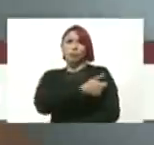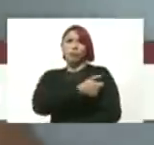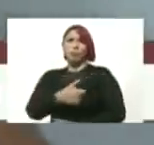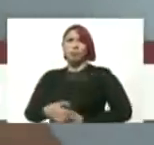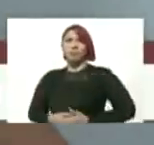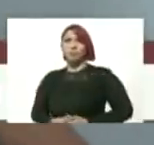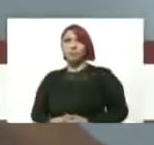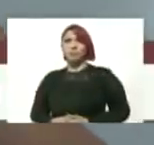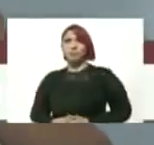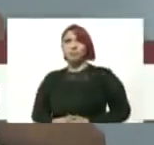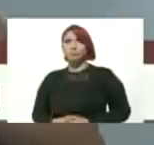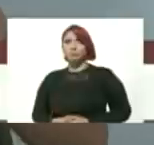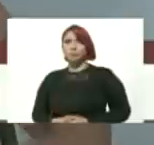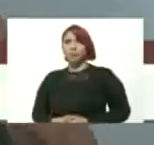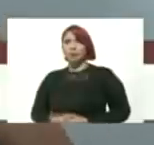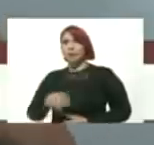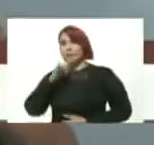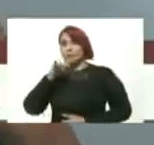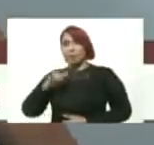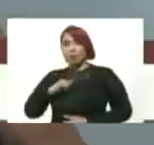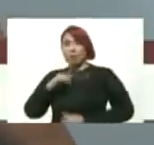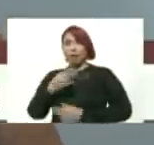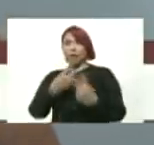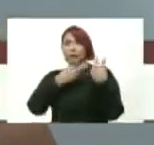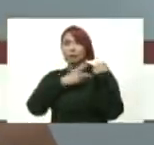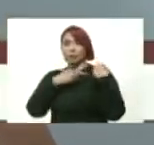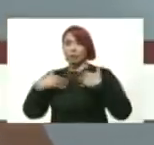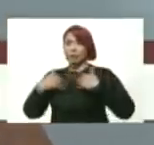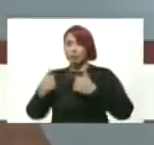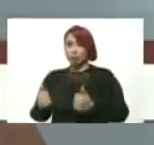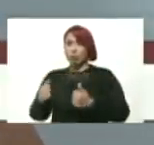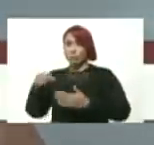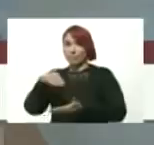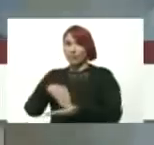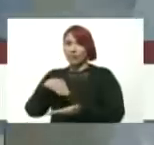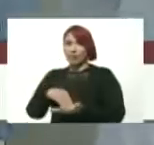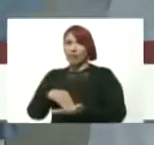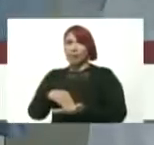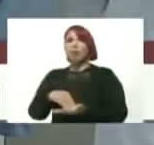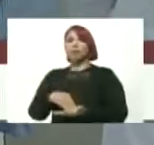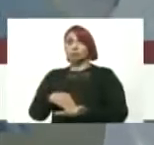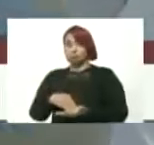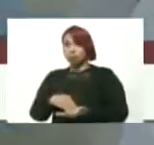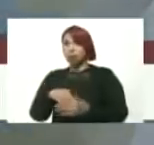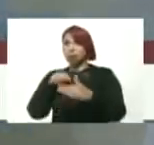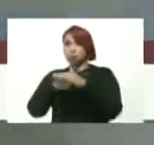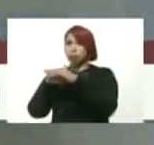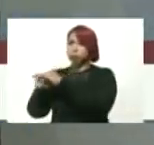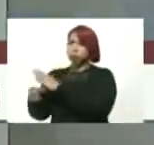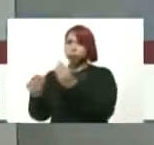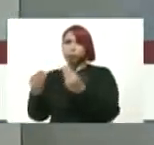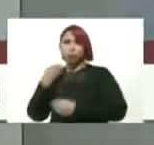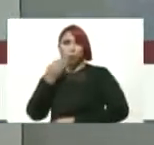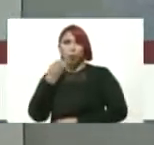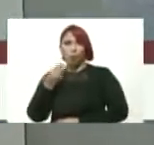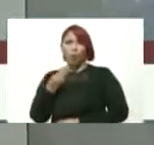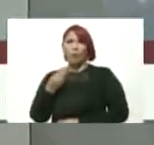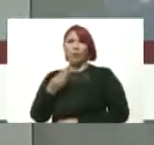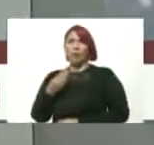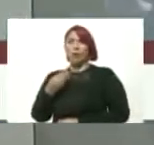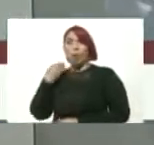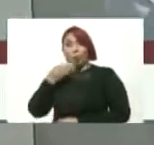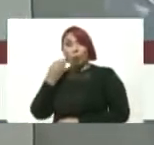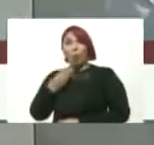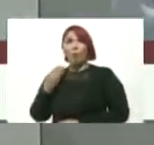y me informa la directora de salud de miranda que está llegando muchos jóvenes así que los jóvenes que les gusta salir bueno los